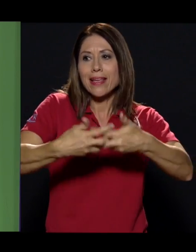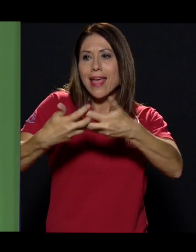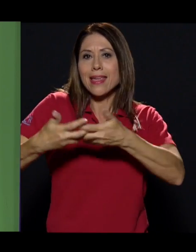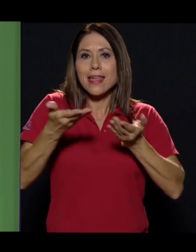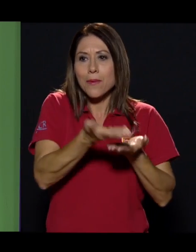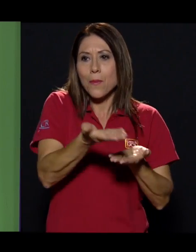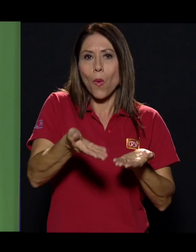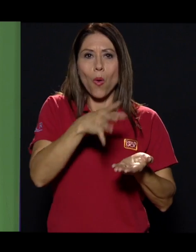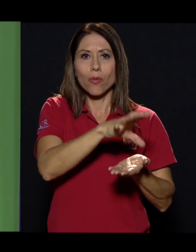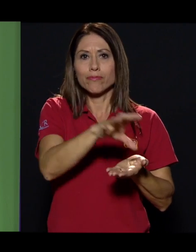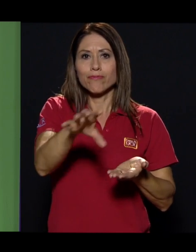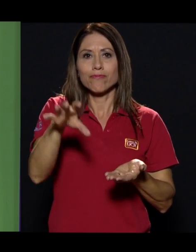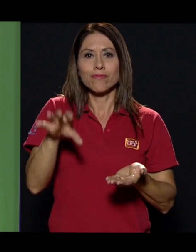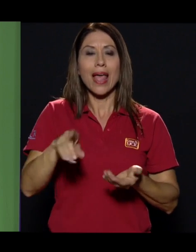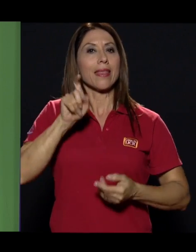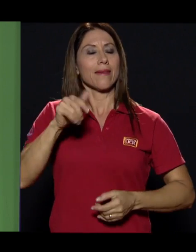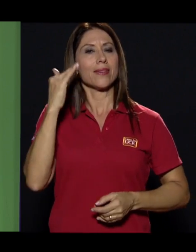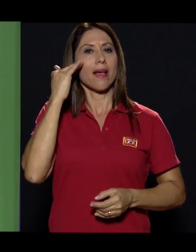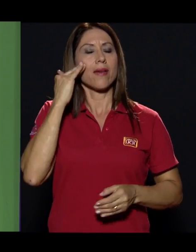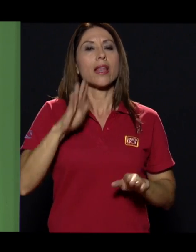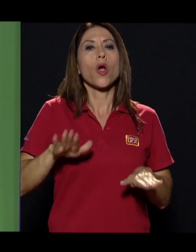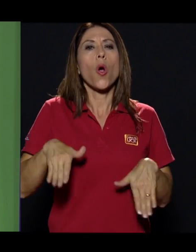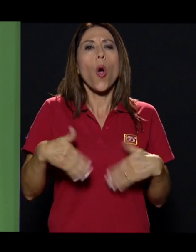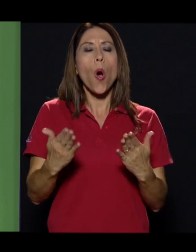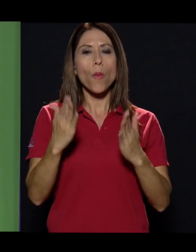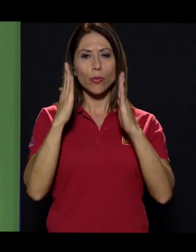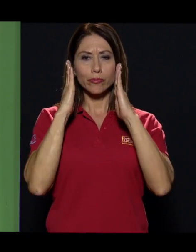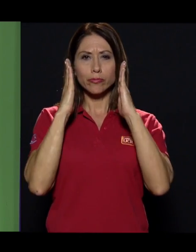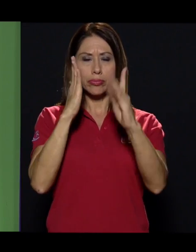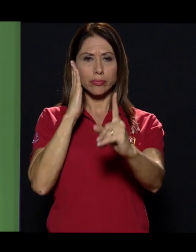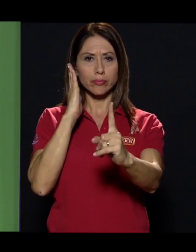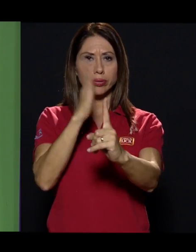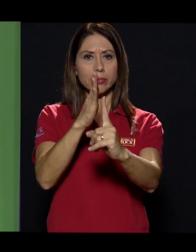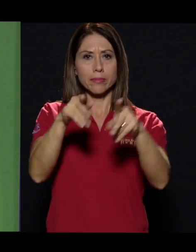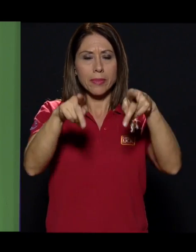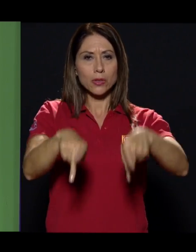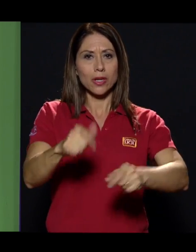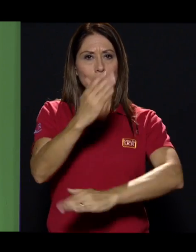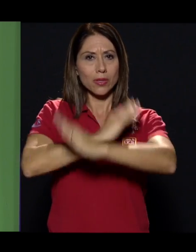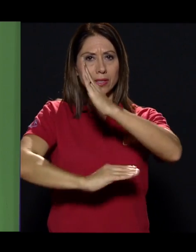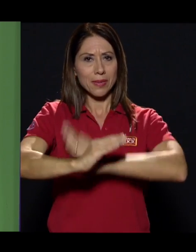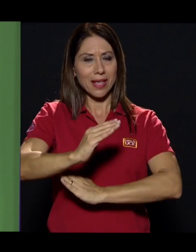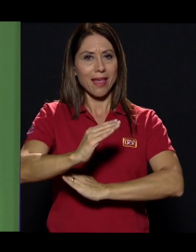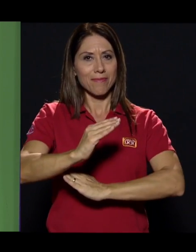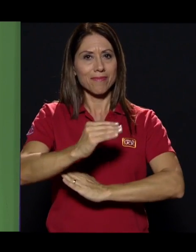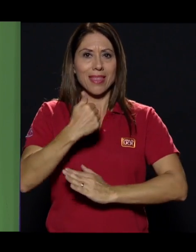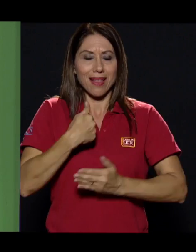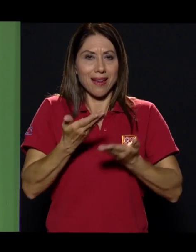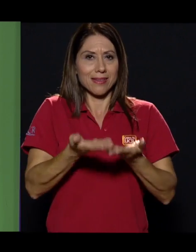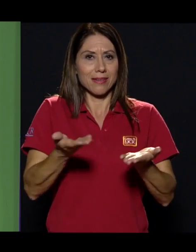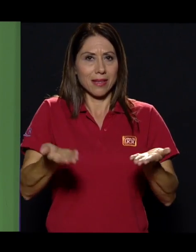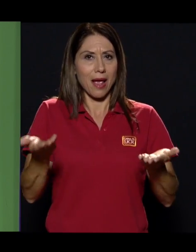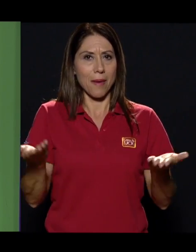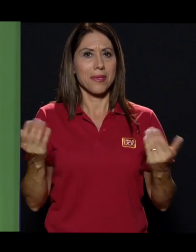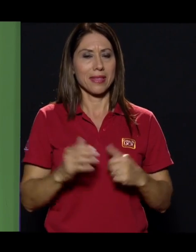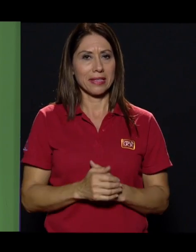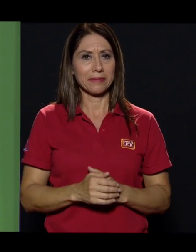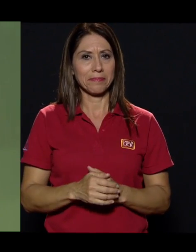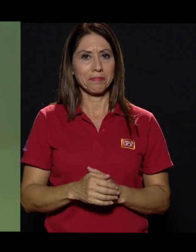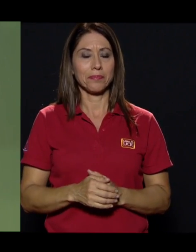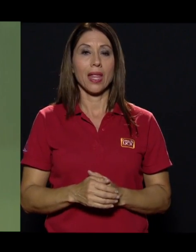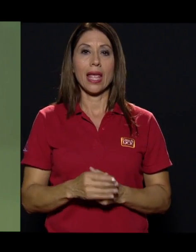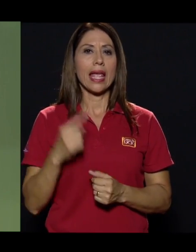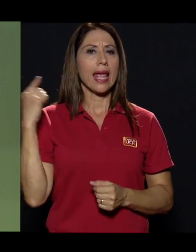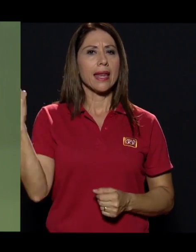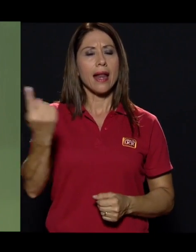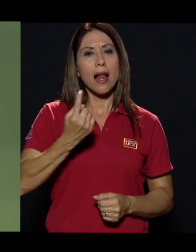compra del equipo, sino es saber cómo dirigirse a las personas con discapacidad y tener esas herramientas,